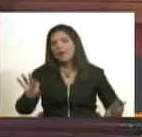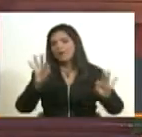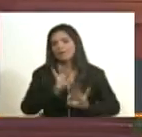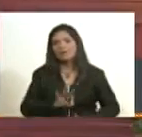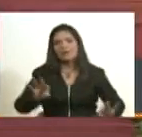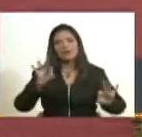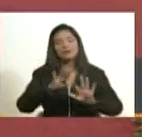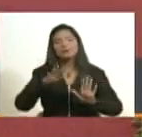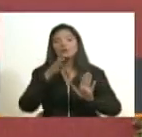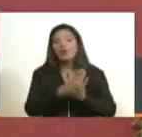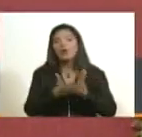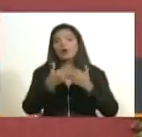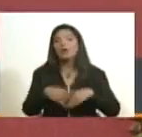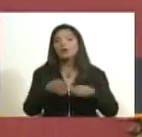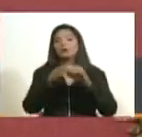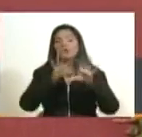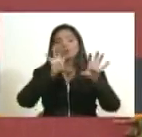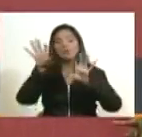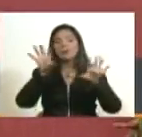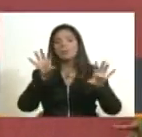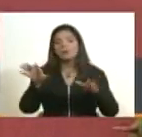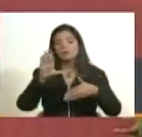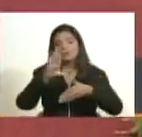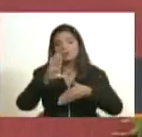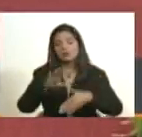que salga de la Organización de Estados Americanos.